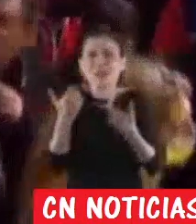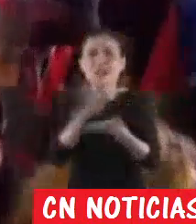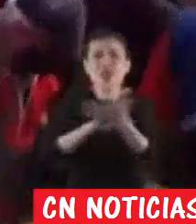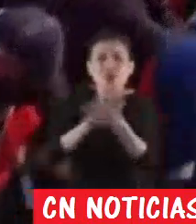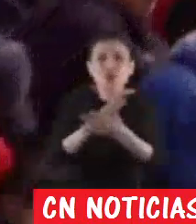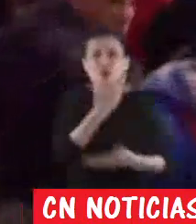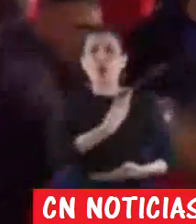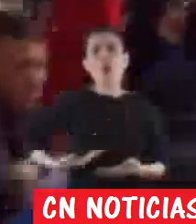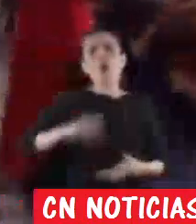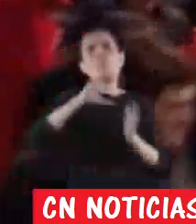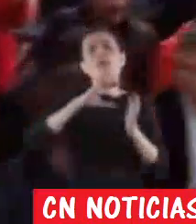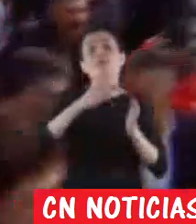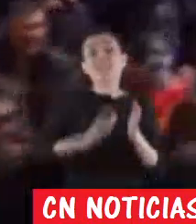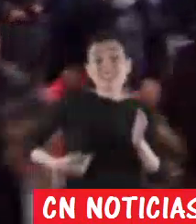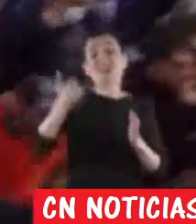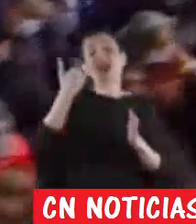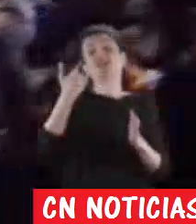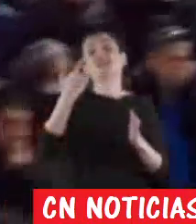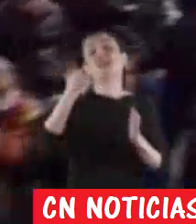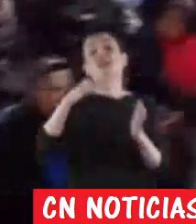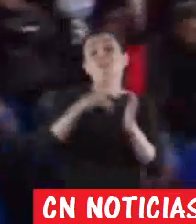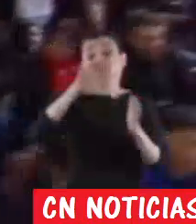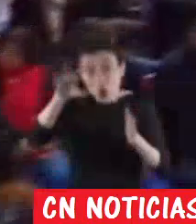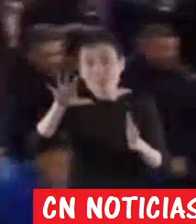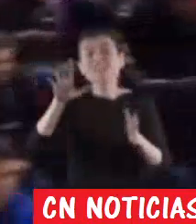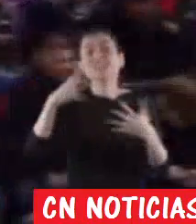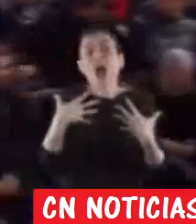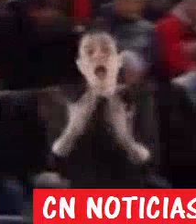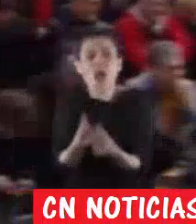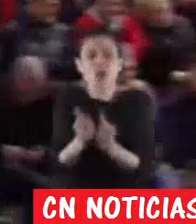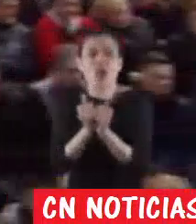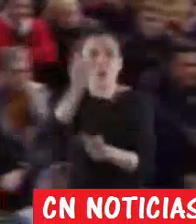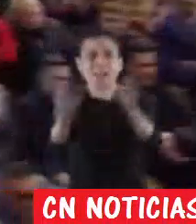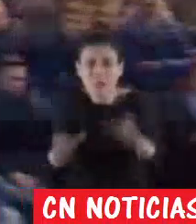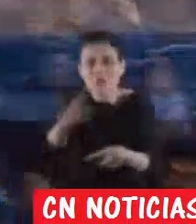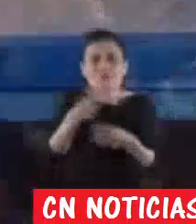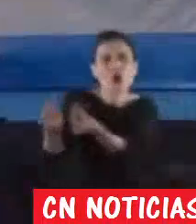provincia, el poder adquisitivo, el poder de compra, el valor del salario.